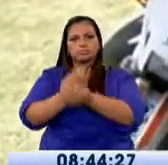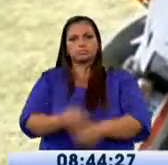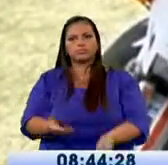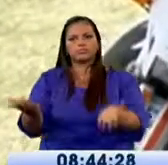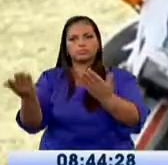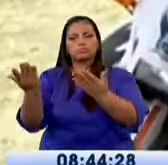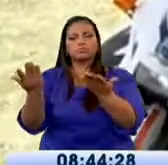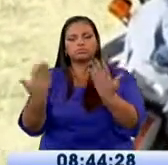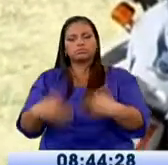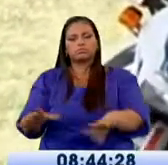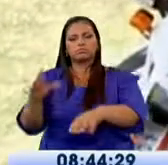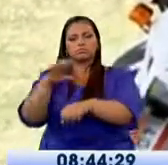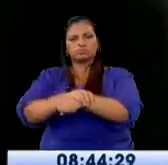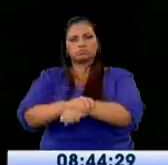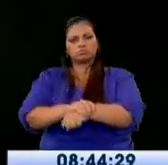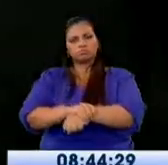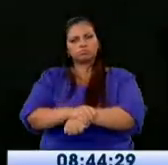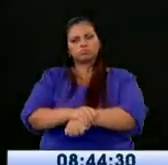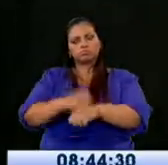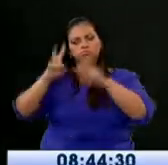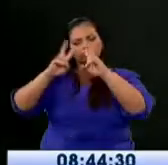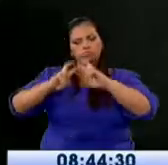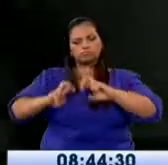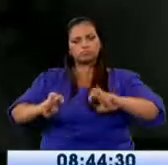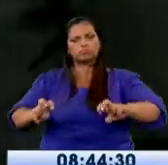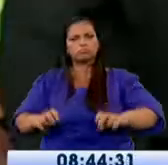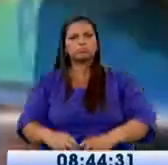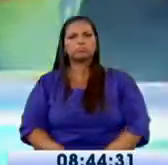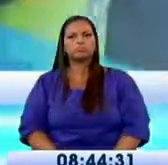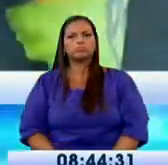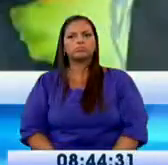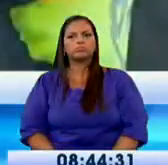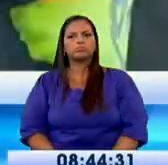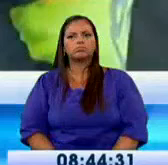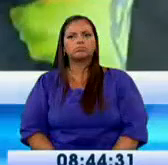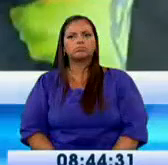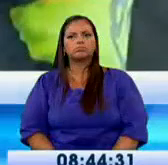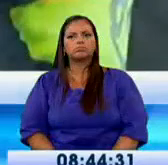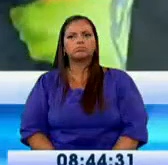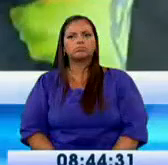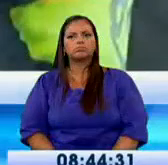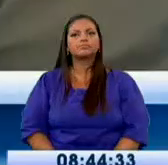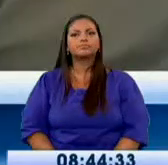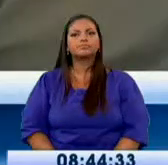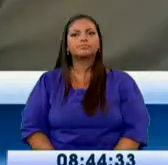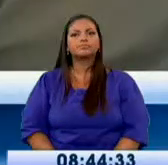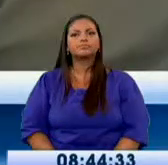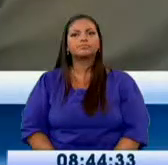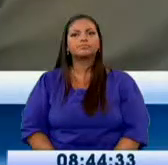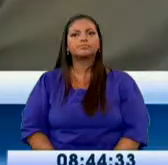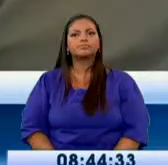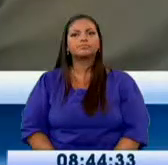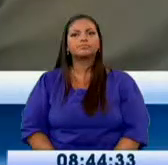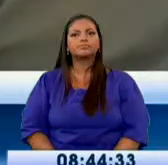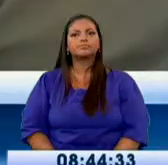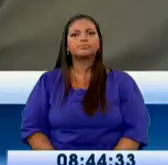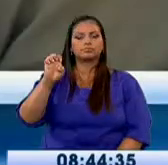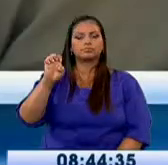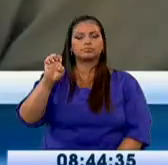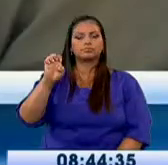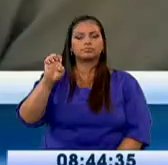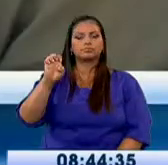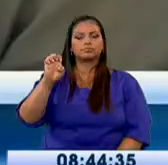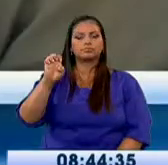En el operativo realizado por la Policía Especializada en Niños, Niñas y Adolescentes, en los exteriores de los centros educativos de la provincia de Azuaya, los